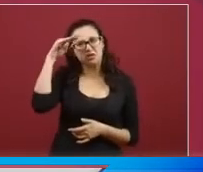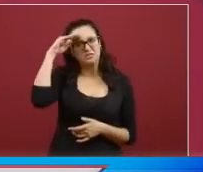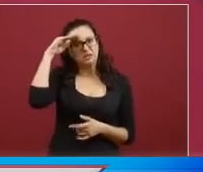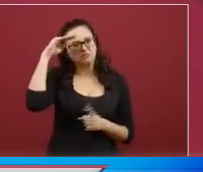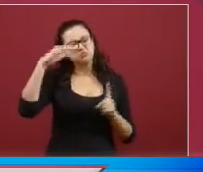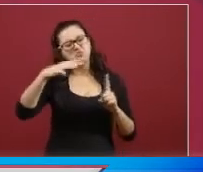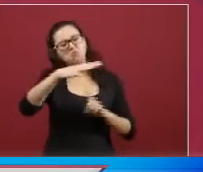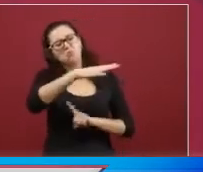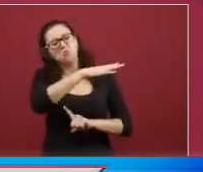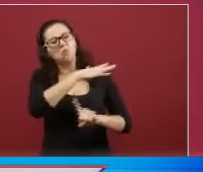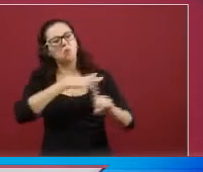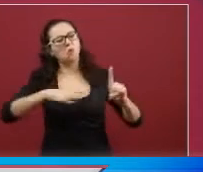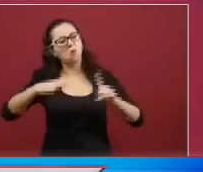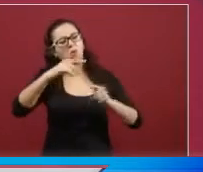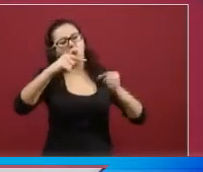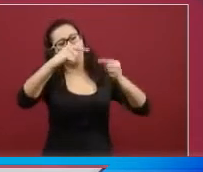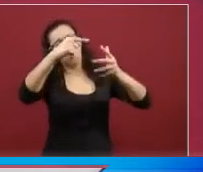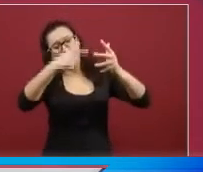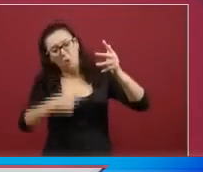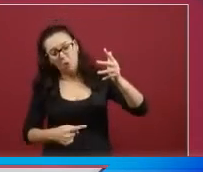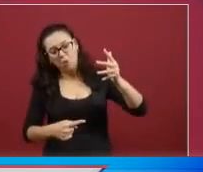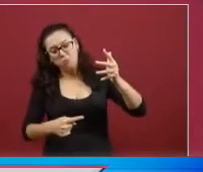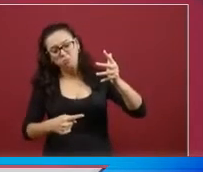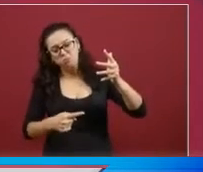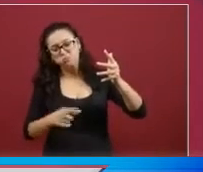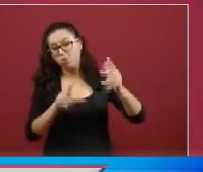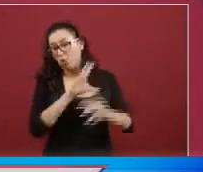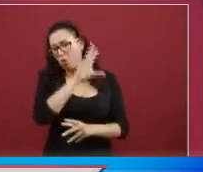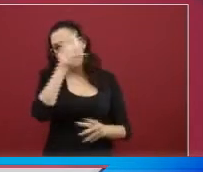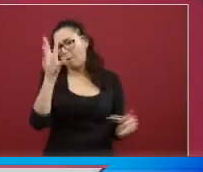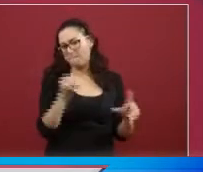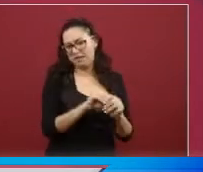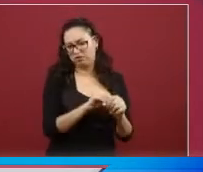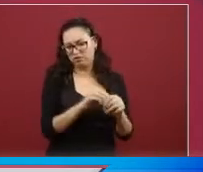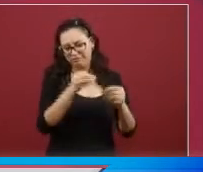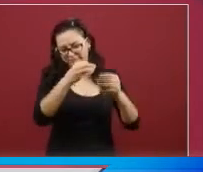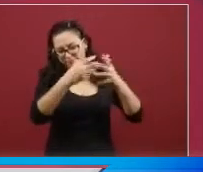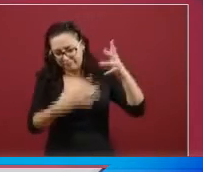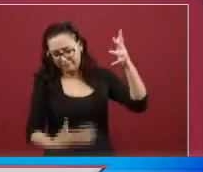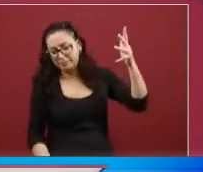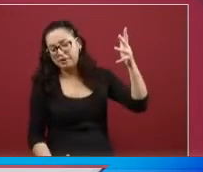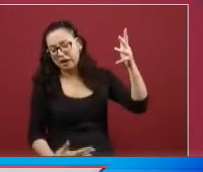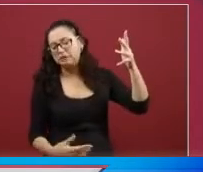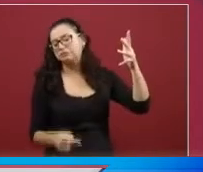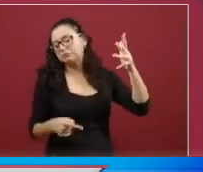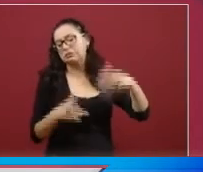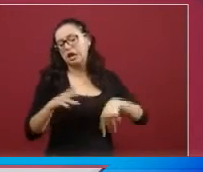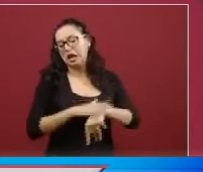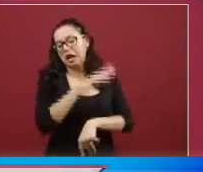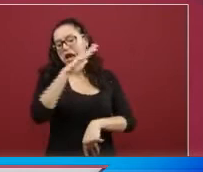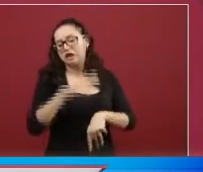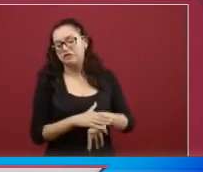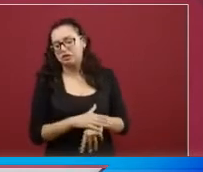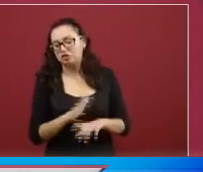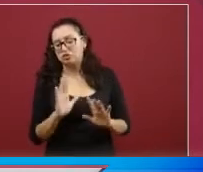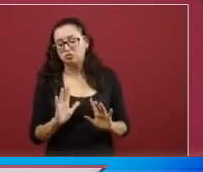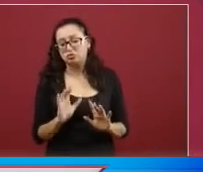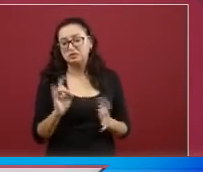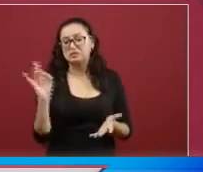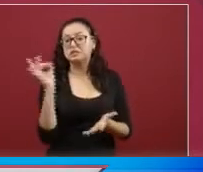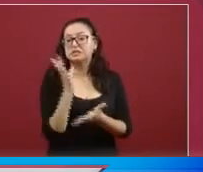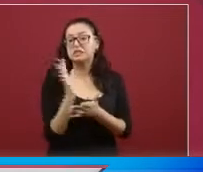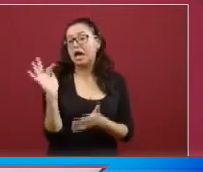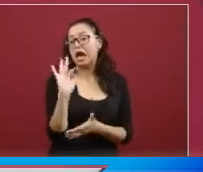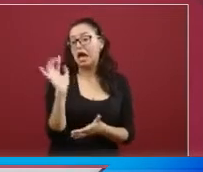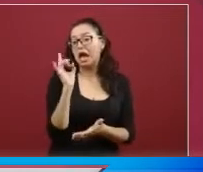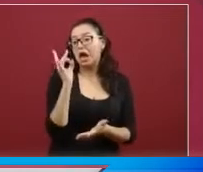de corrupción, distorsionaría sus proyecciones. En el extranjero hay una lectura distinta. Un ejemplo es el fortalecimiento del peso que refleja